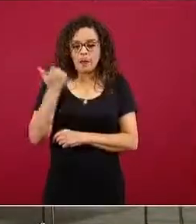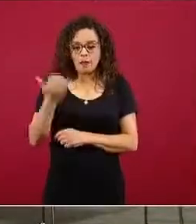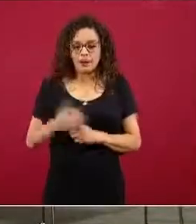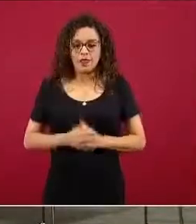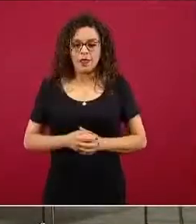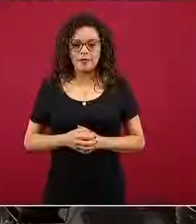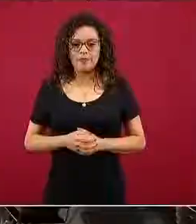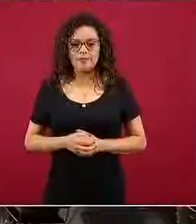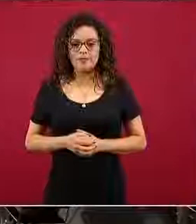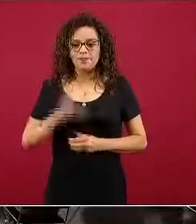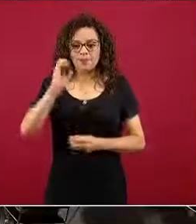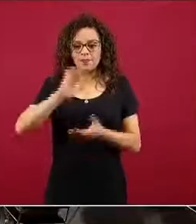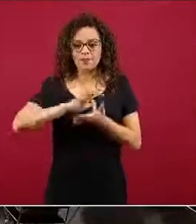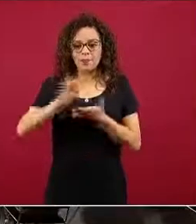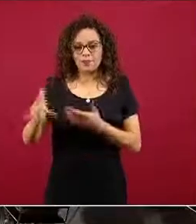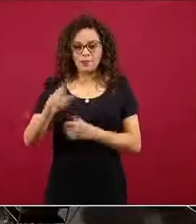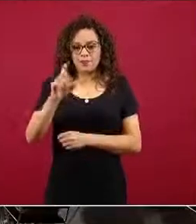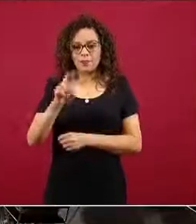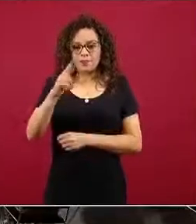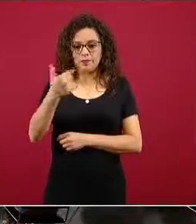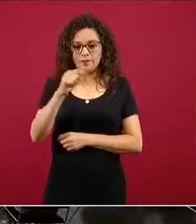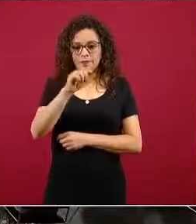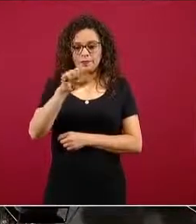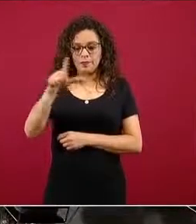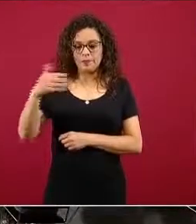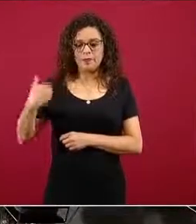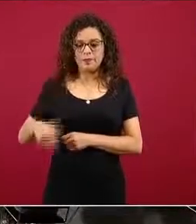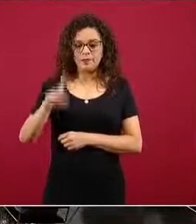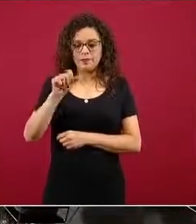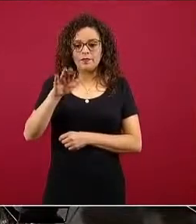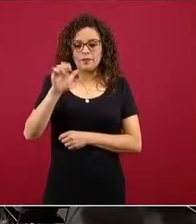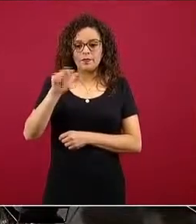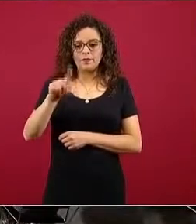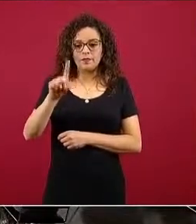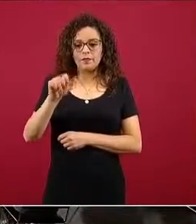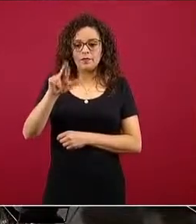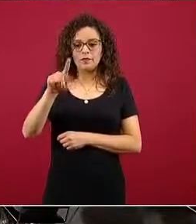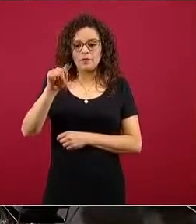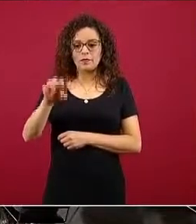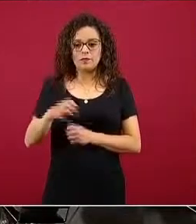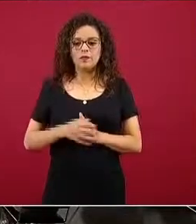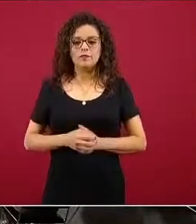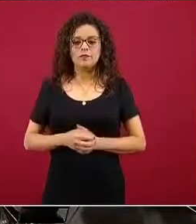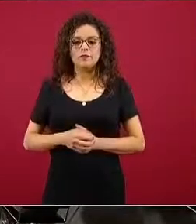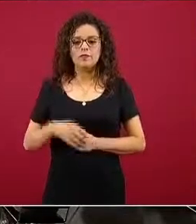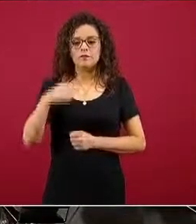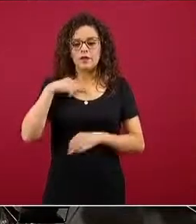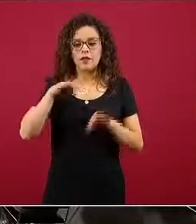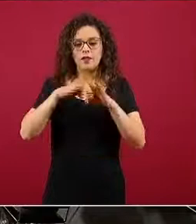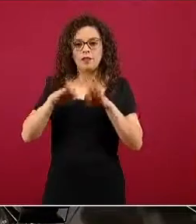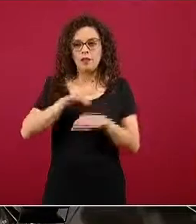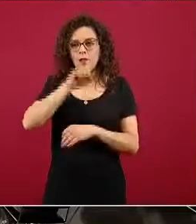Gracias, doctor López-Gatell. Damián Duarte, del canal de YouTube y Sonora Power, Lobos FM, Política y Rock and Roll Radio de Sonora.